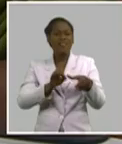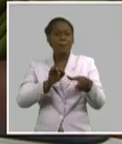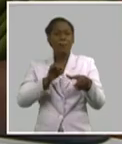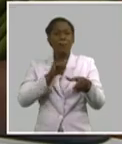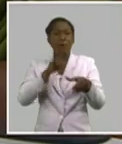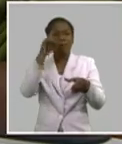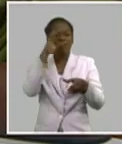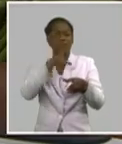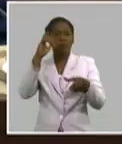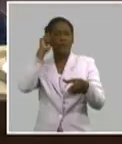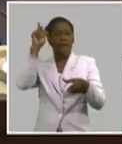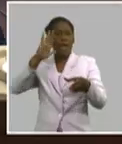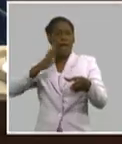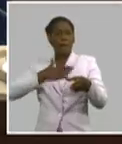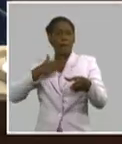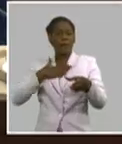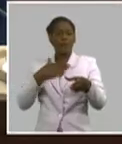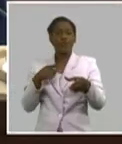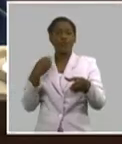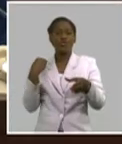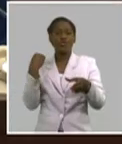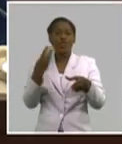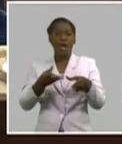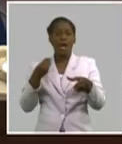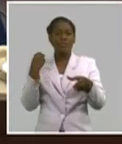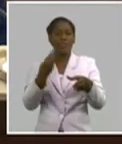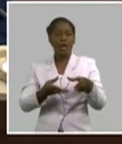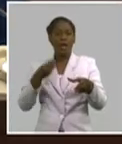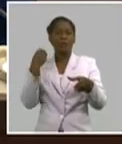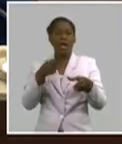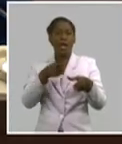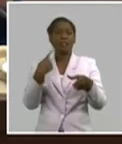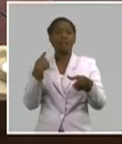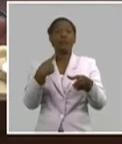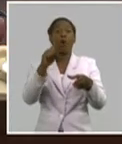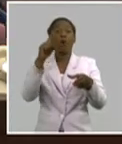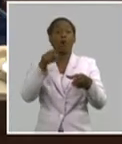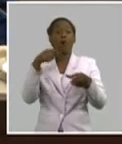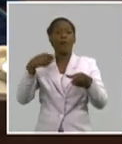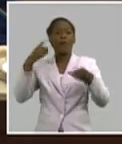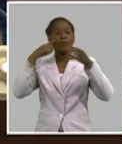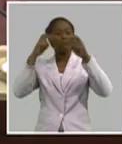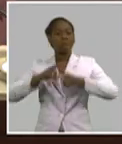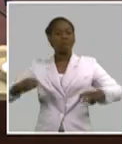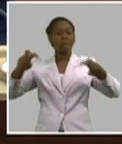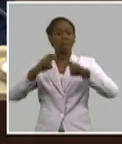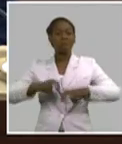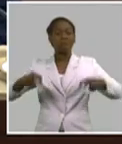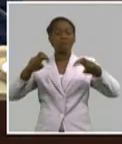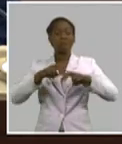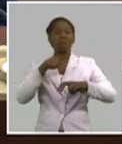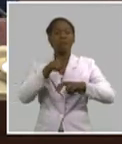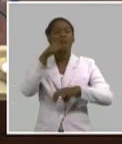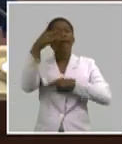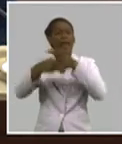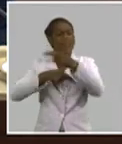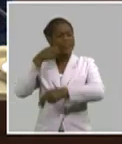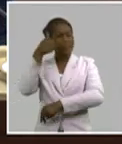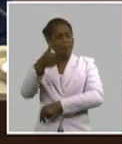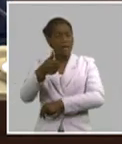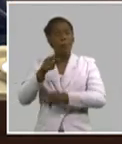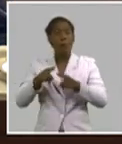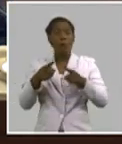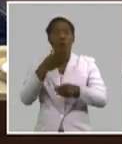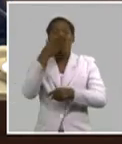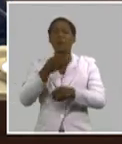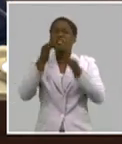investigaciones, análisis científico e innovación. Y todos esos procesos y todos esos componentes tienen millones de interrelaciones.